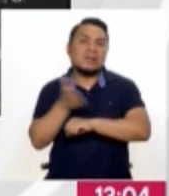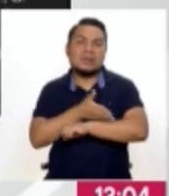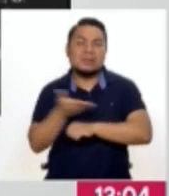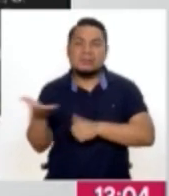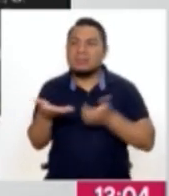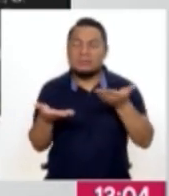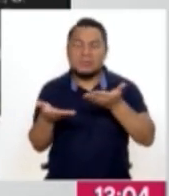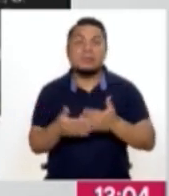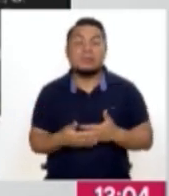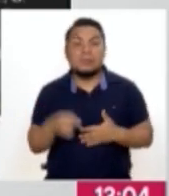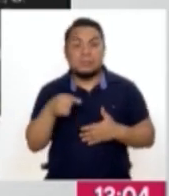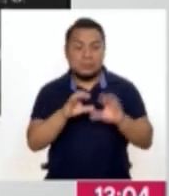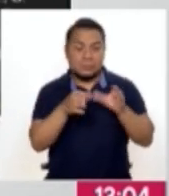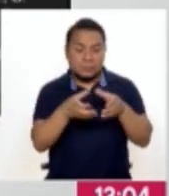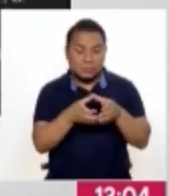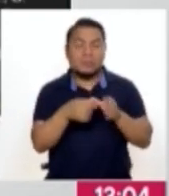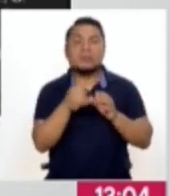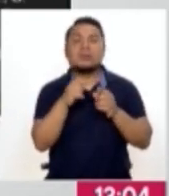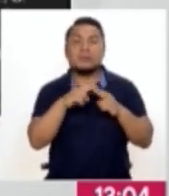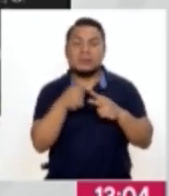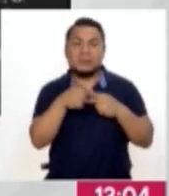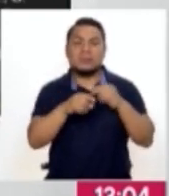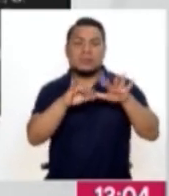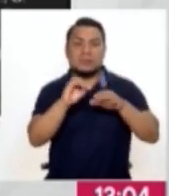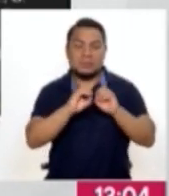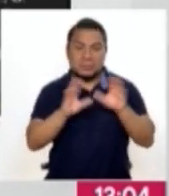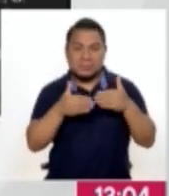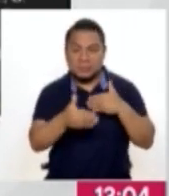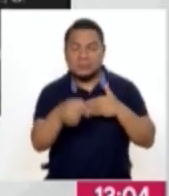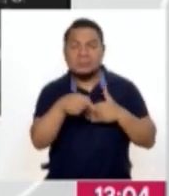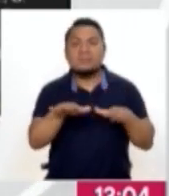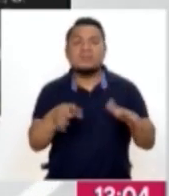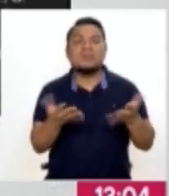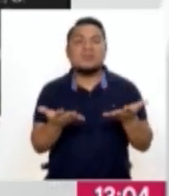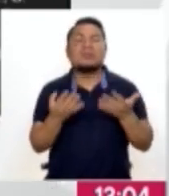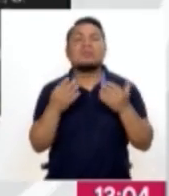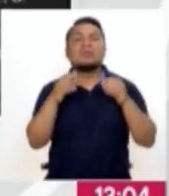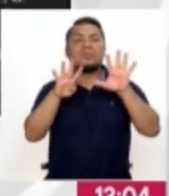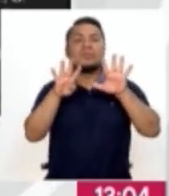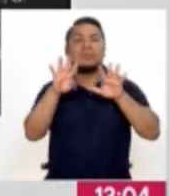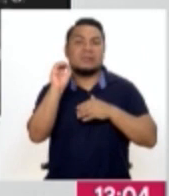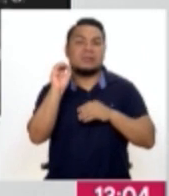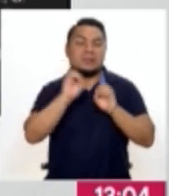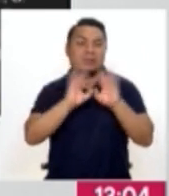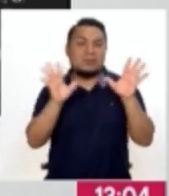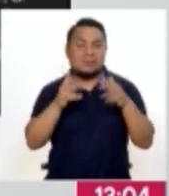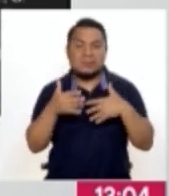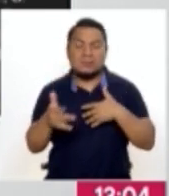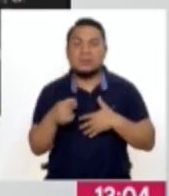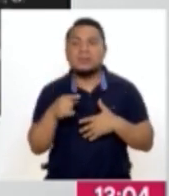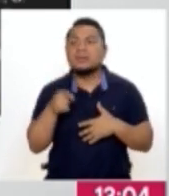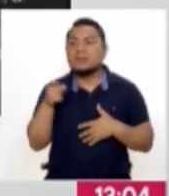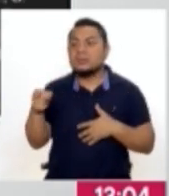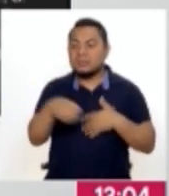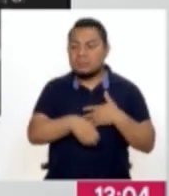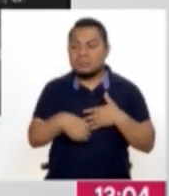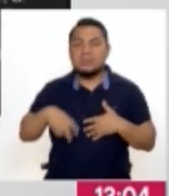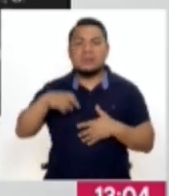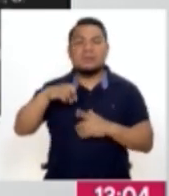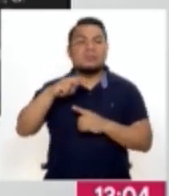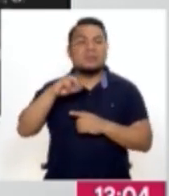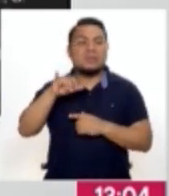comisión inicial que iba a ser de 60 días, ahora será de 90 días calendarios. La congresista Patricia Juárez